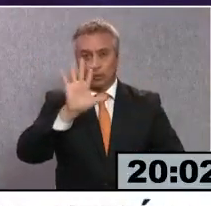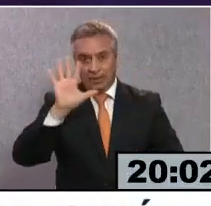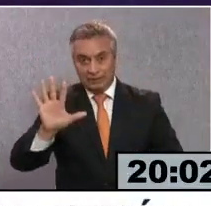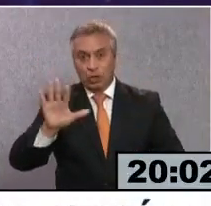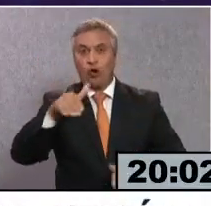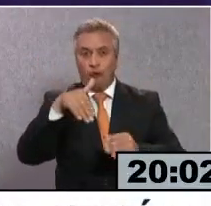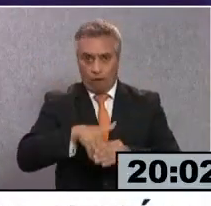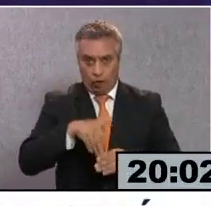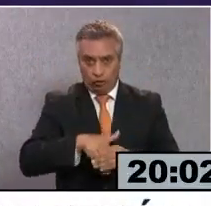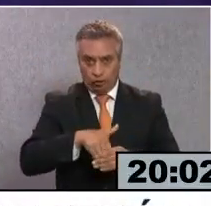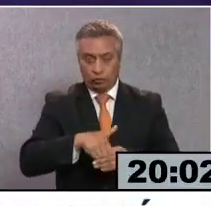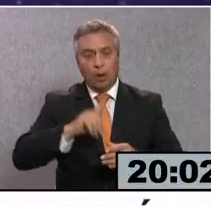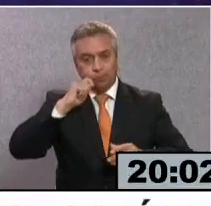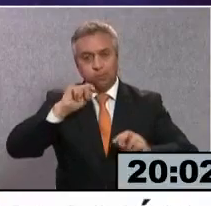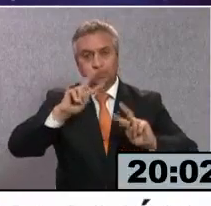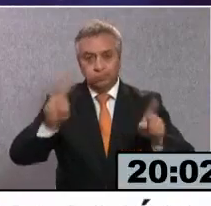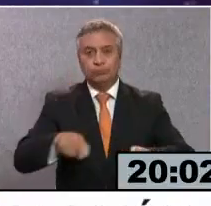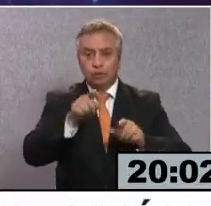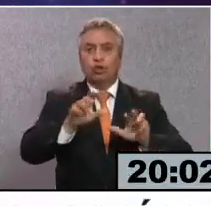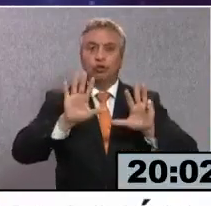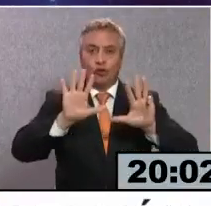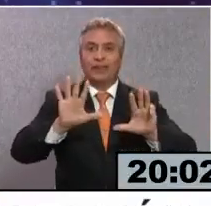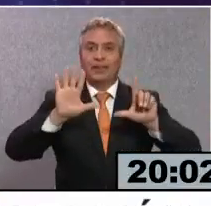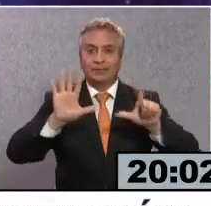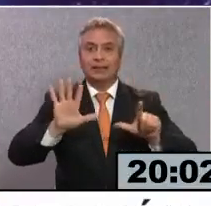8.655 votos, correspondiente al